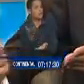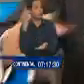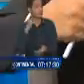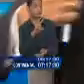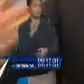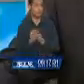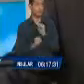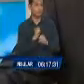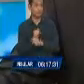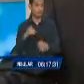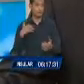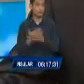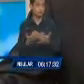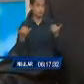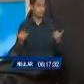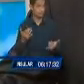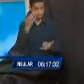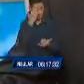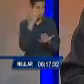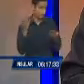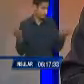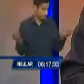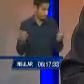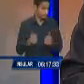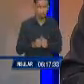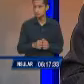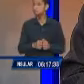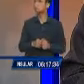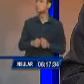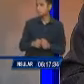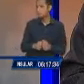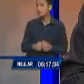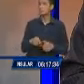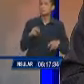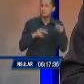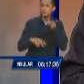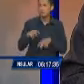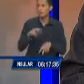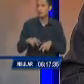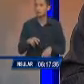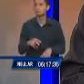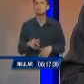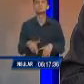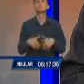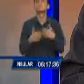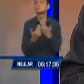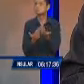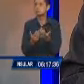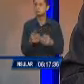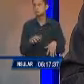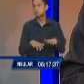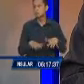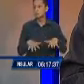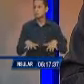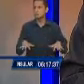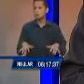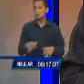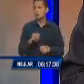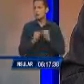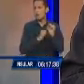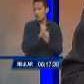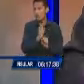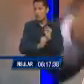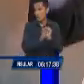20 años y hasta ahora se conoce. Pero, por supuesto, estos estudios se hacen y se llevan casi